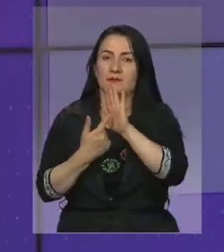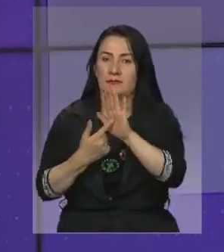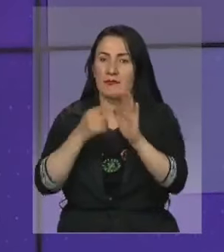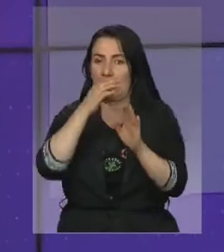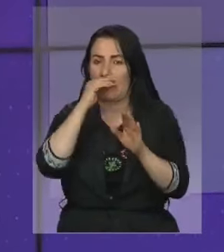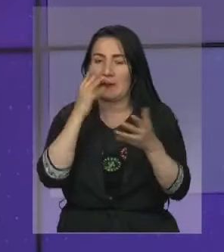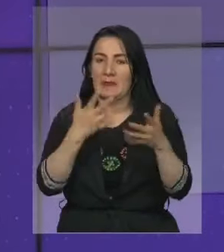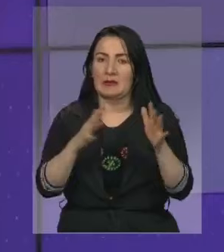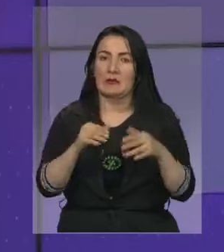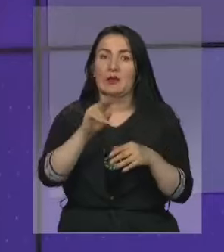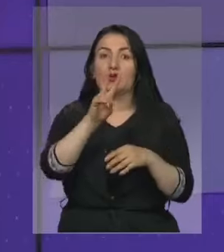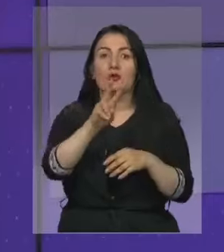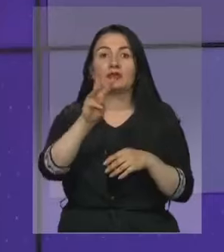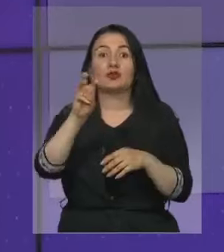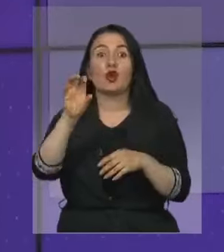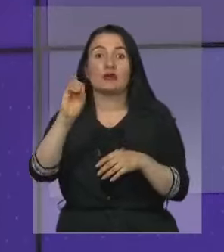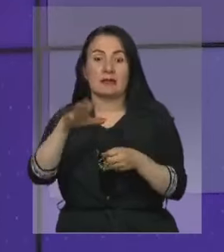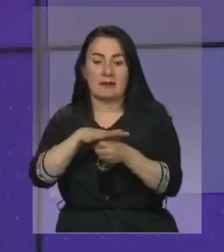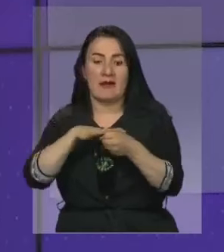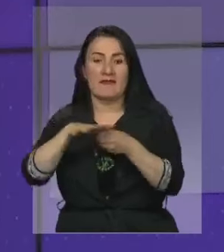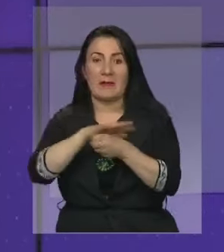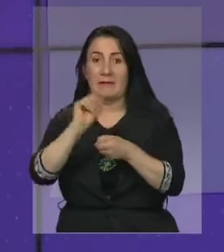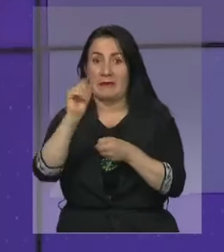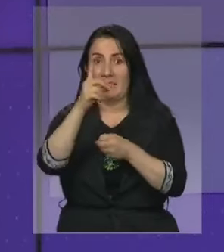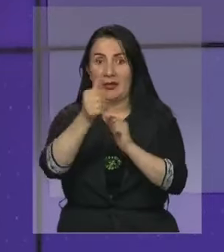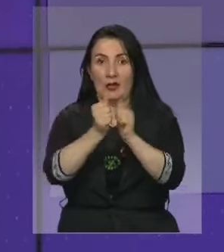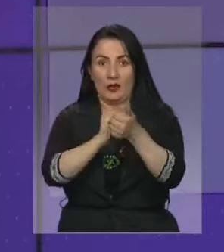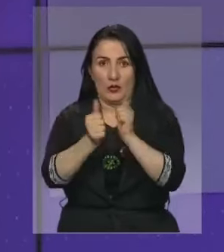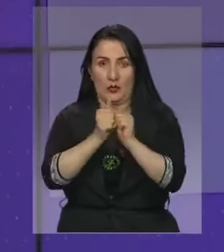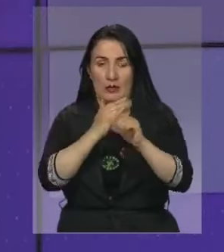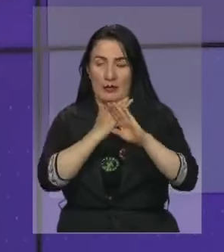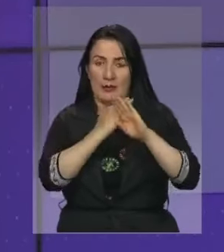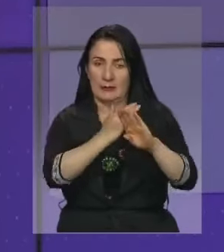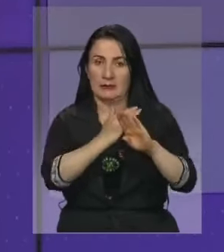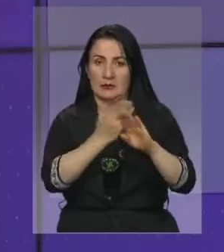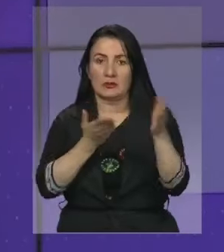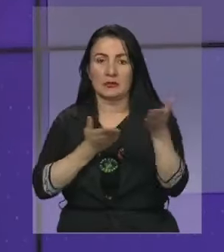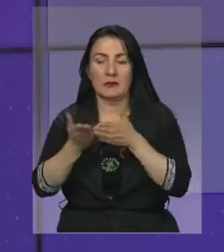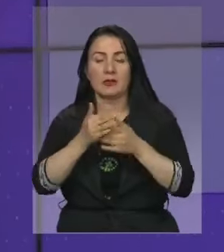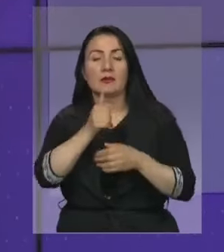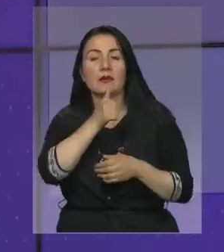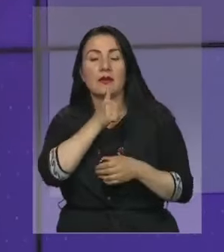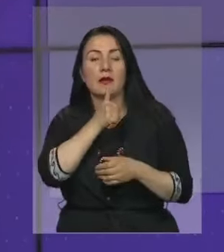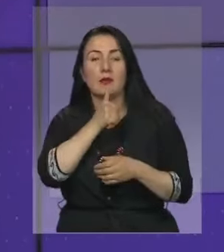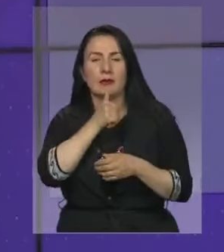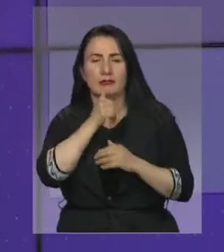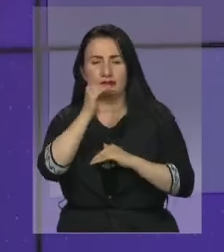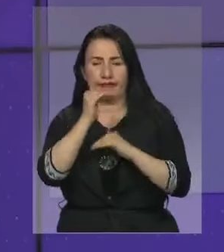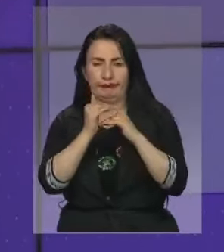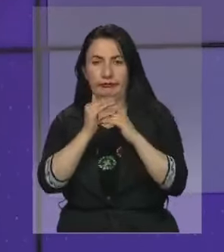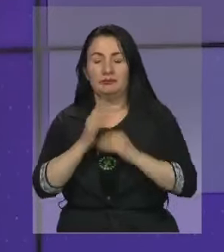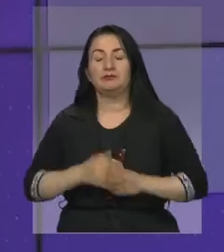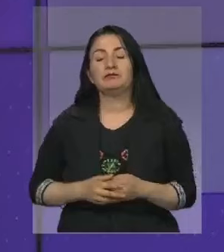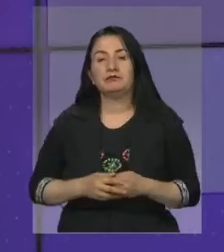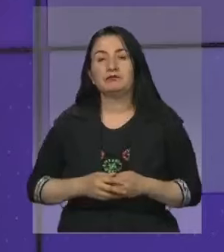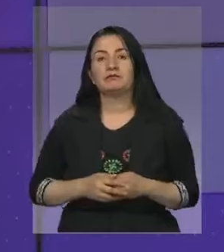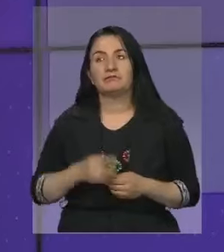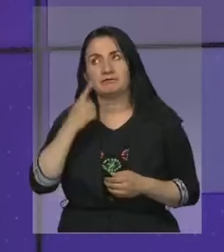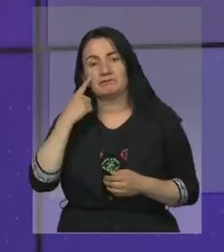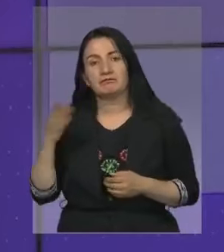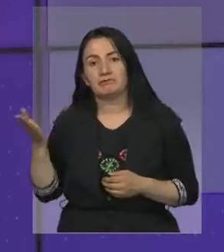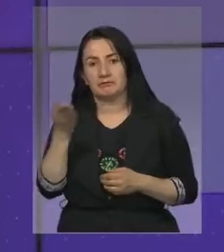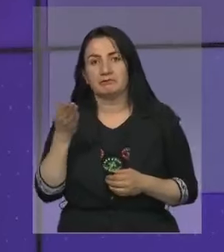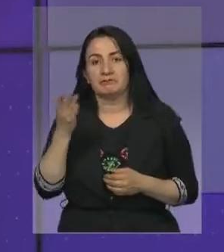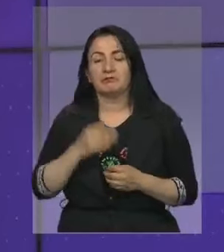cerca de 280 barrios tuvieron hoy el primer turno de restricción del servicio de agua por el bajo nivel de los embalses que alimentan